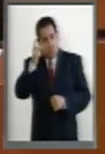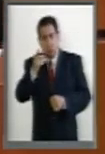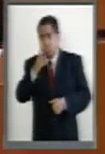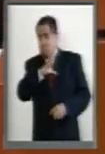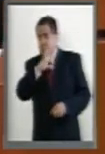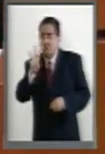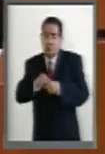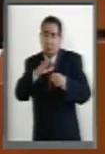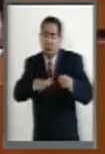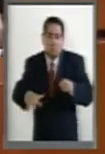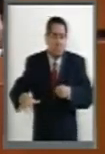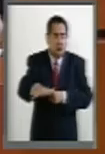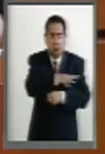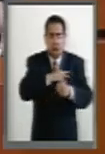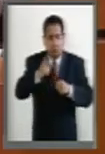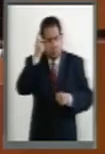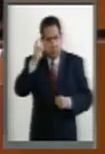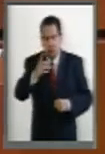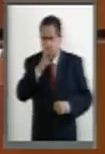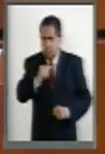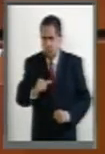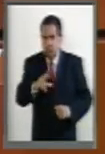artículo 27 de nuestra Constitución.